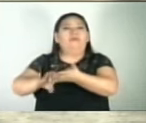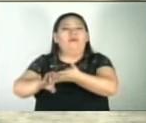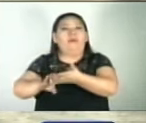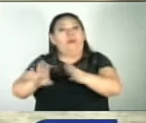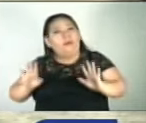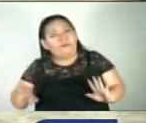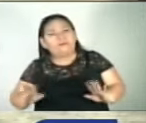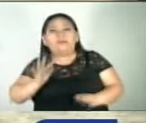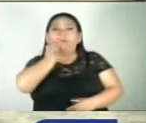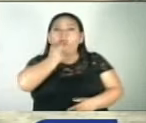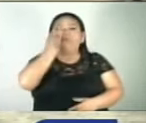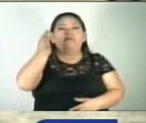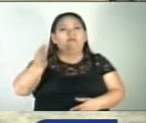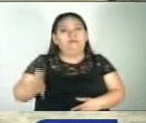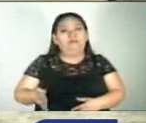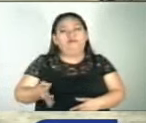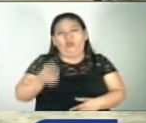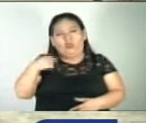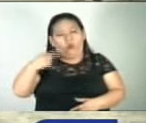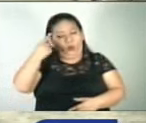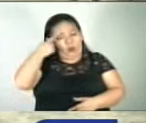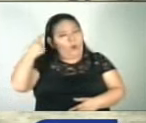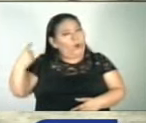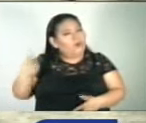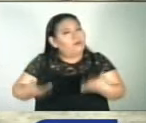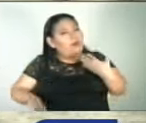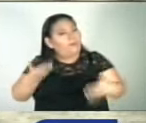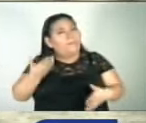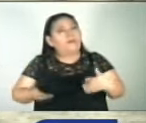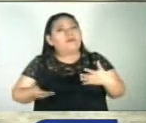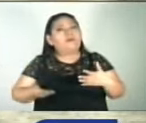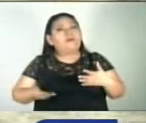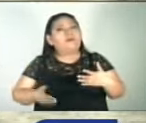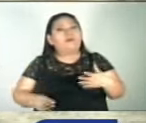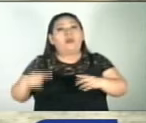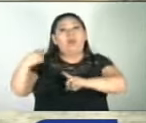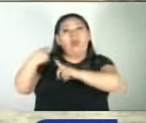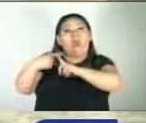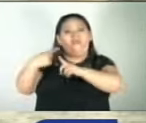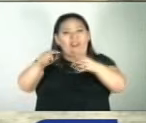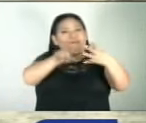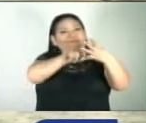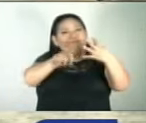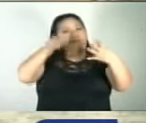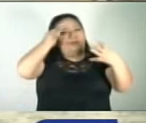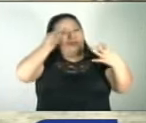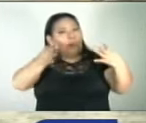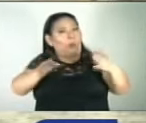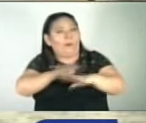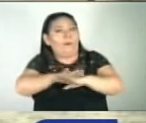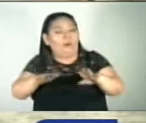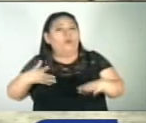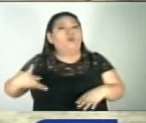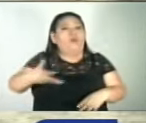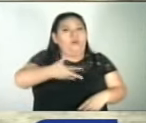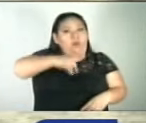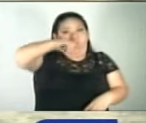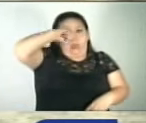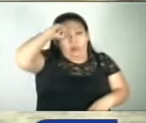si bien es cierto, vence, si no me recuerdo, a finales del mes de abril, pero de alguna manera estamos trabajando